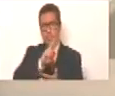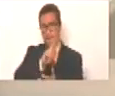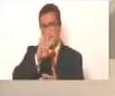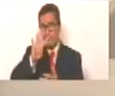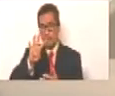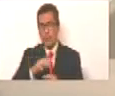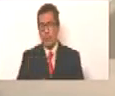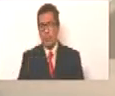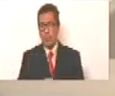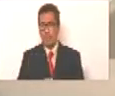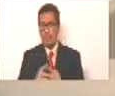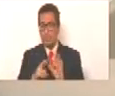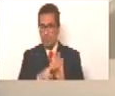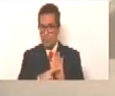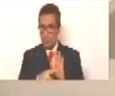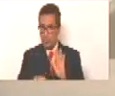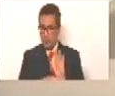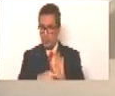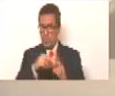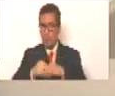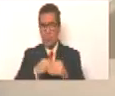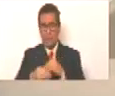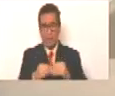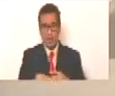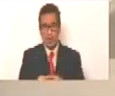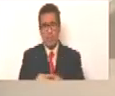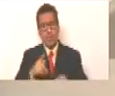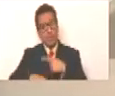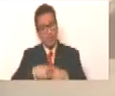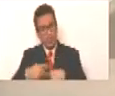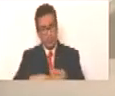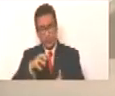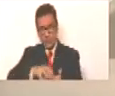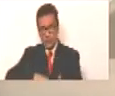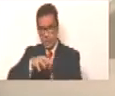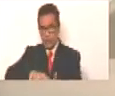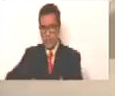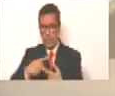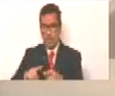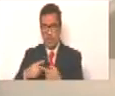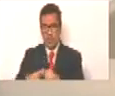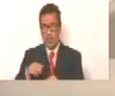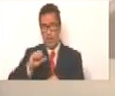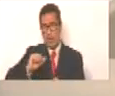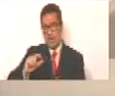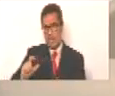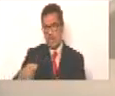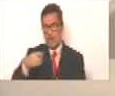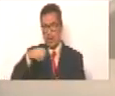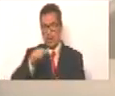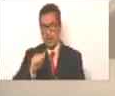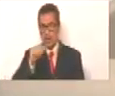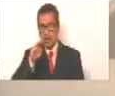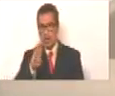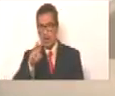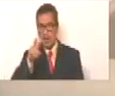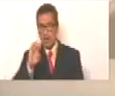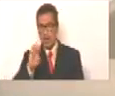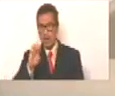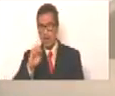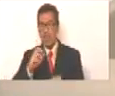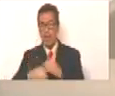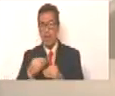régimen impositivo aplicable a la producción del cocuy y otros derivados del ágave cocuy serán de manera